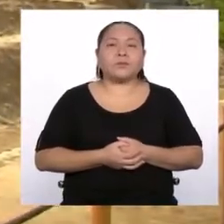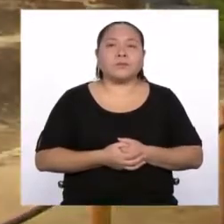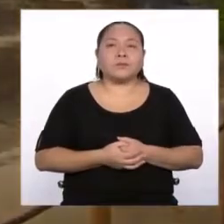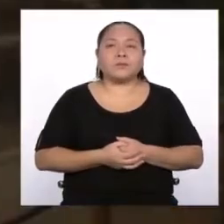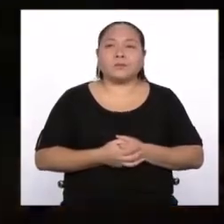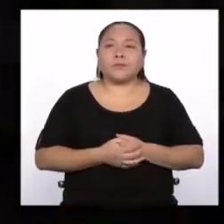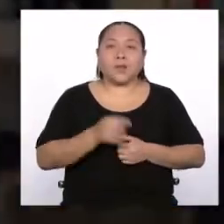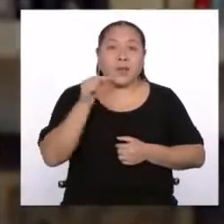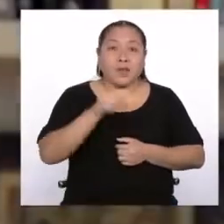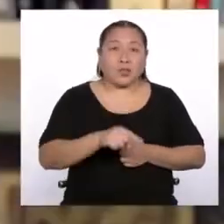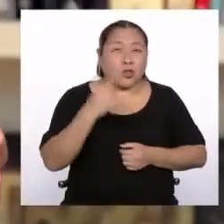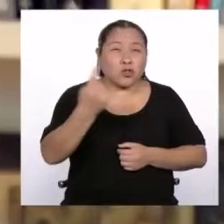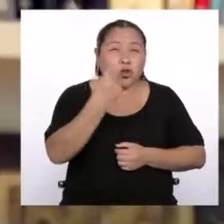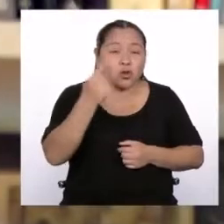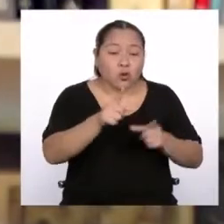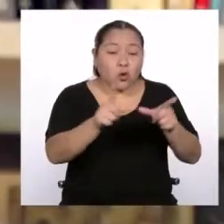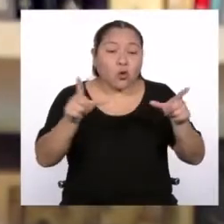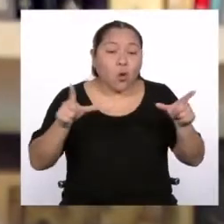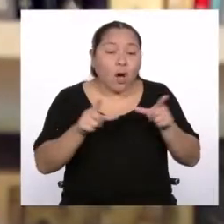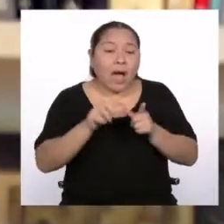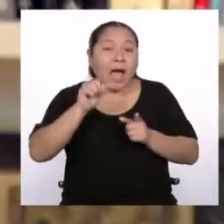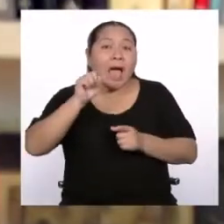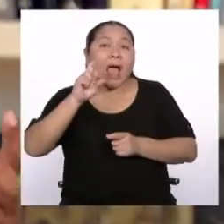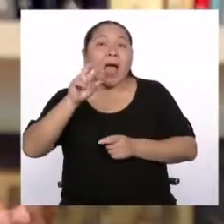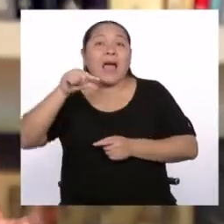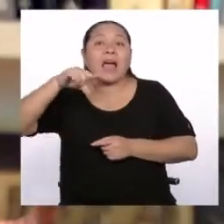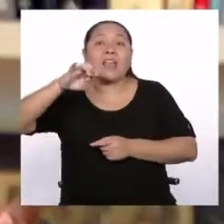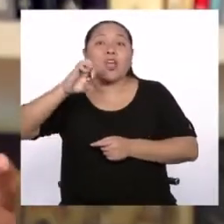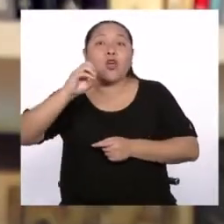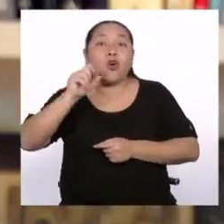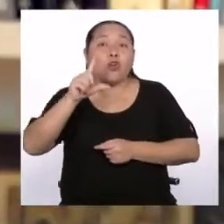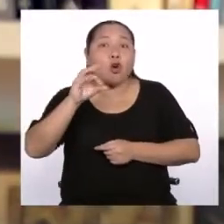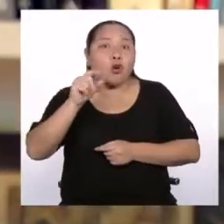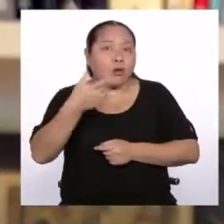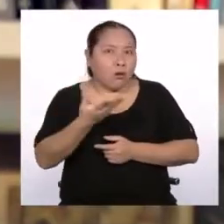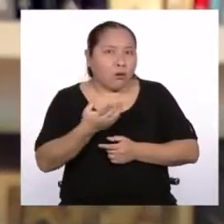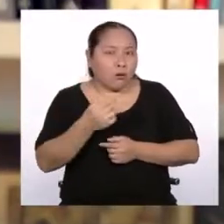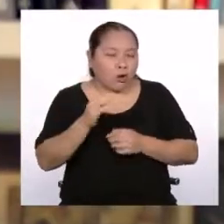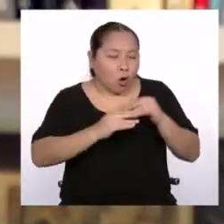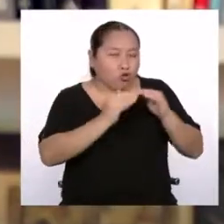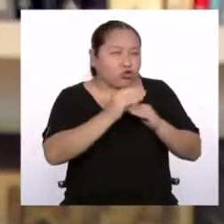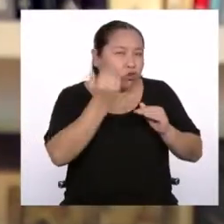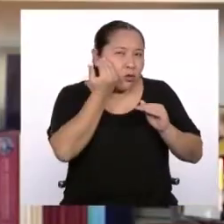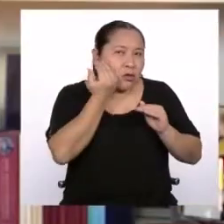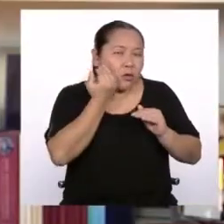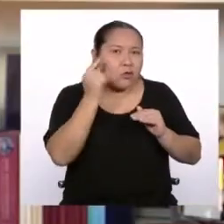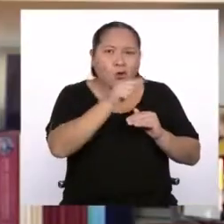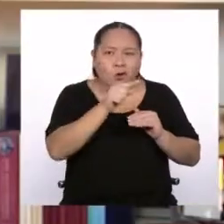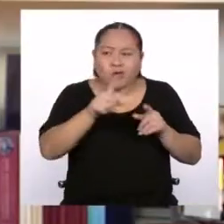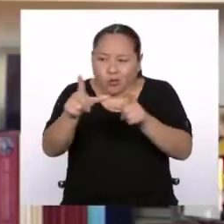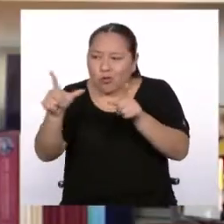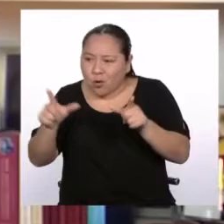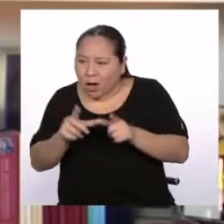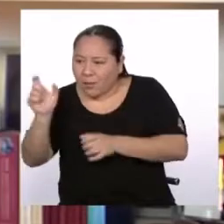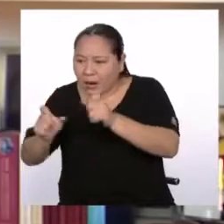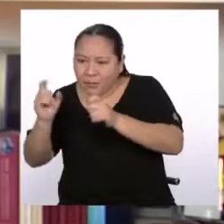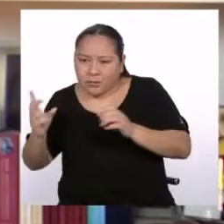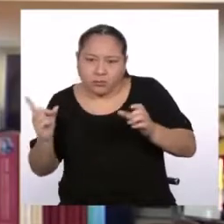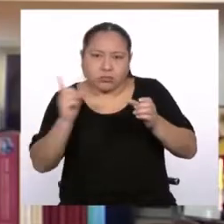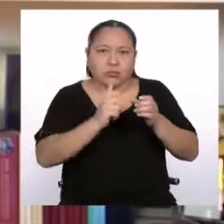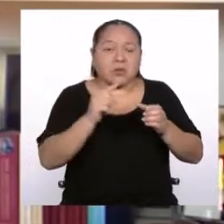Esto no solo es un sitio arqueológico, es un espacio para la ciudad. Entonces, ¿qué hacen? Hacen